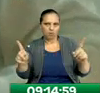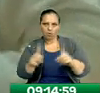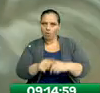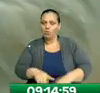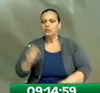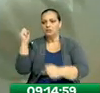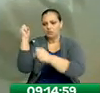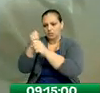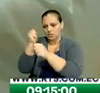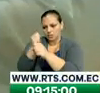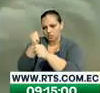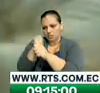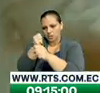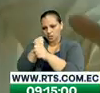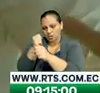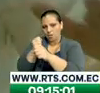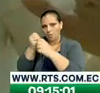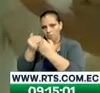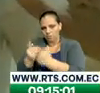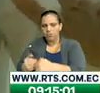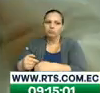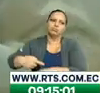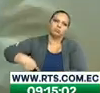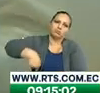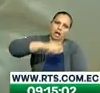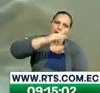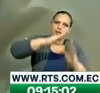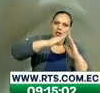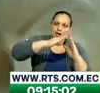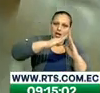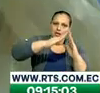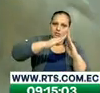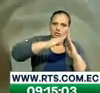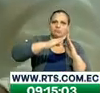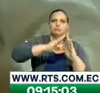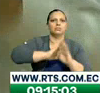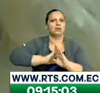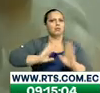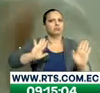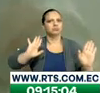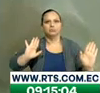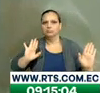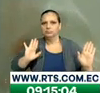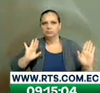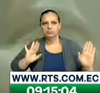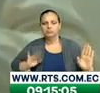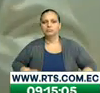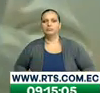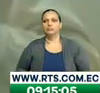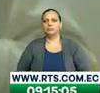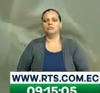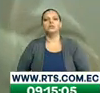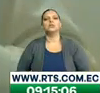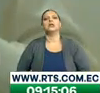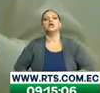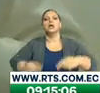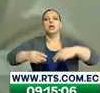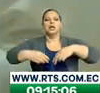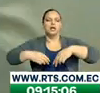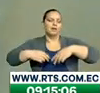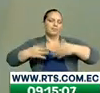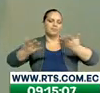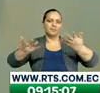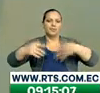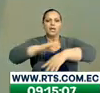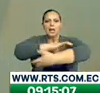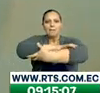hemos suspendido y prohibido una serie, efectivamente, cines, plazas, malecones, no se podrán abrir hasta un